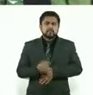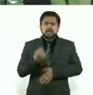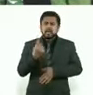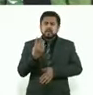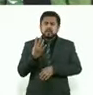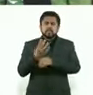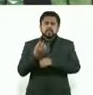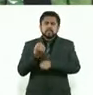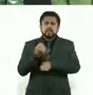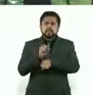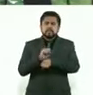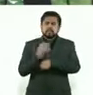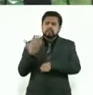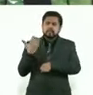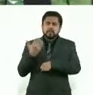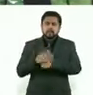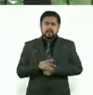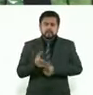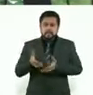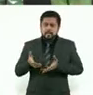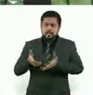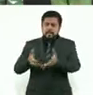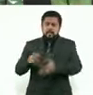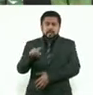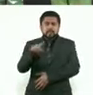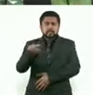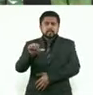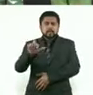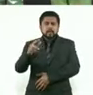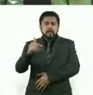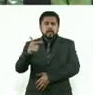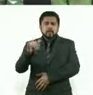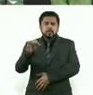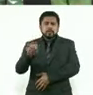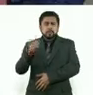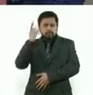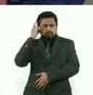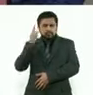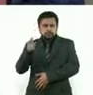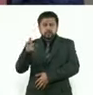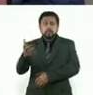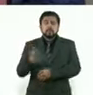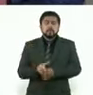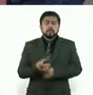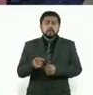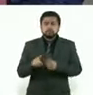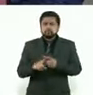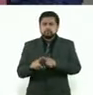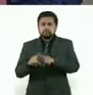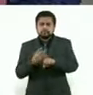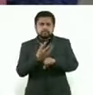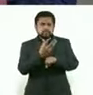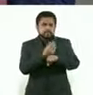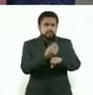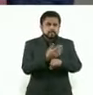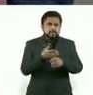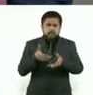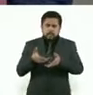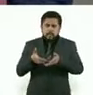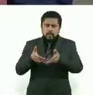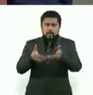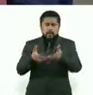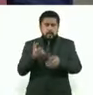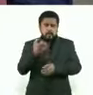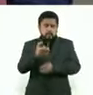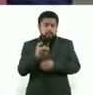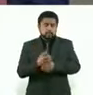semanas respecto a Zaragoza, como los logros que llevamos hasta el día de hoy en la repavimentación y atención de la red vial